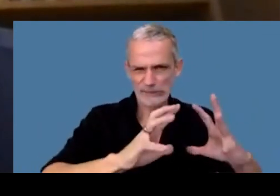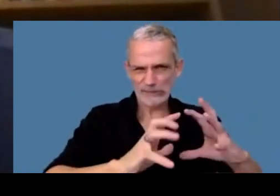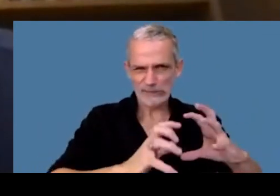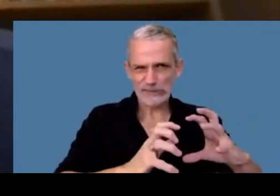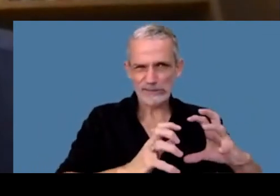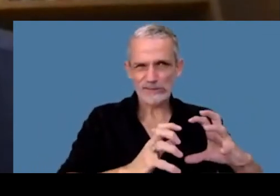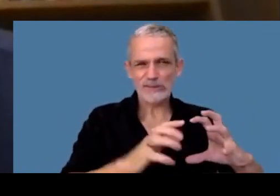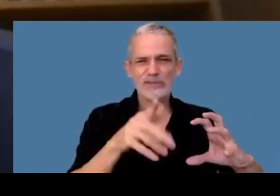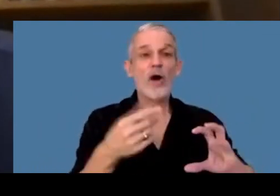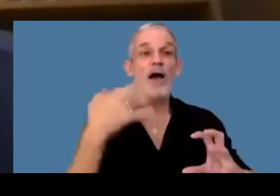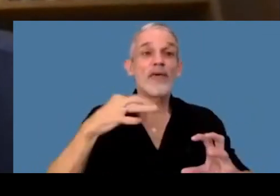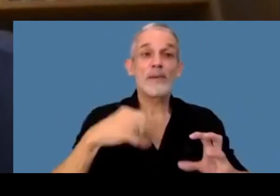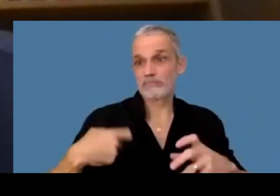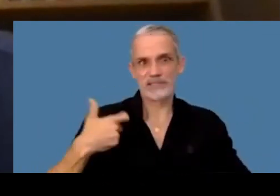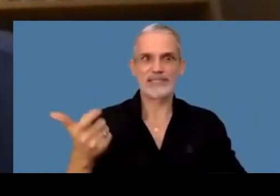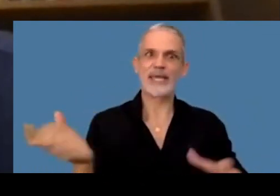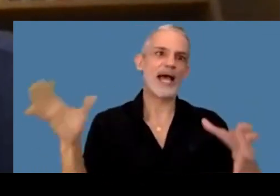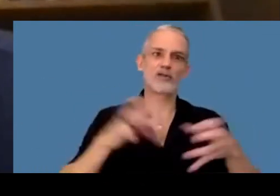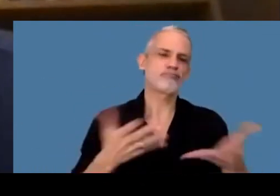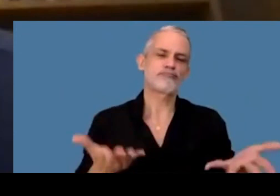sin las organizaciones sindicales.